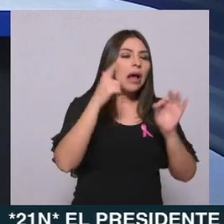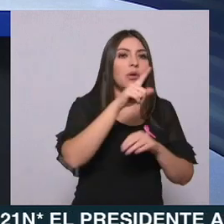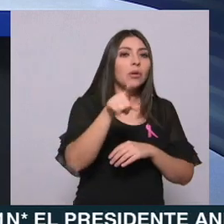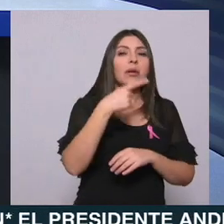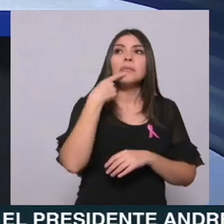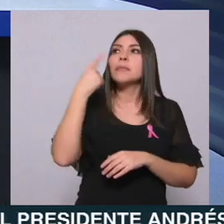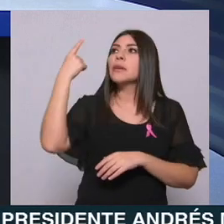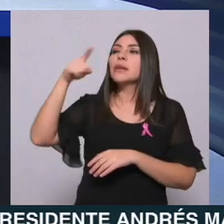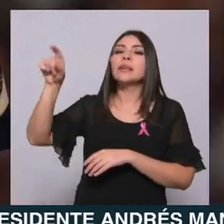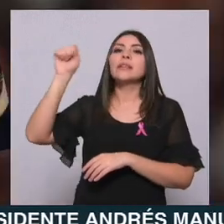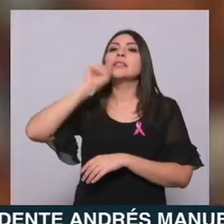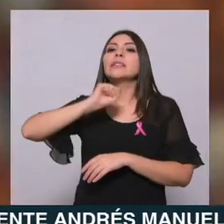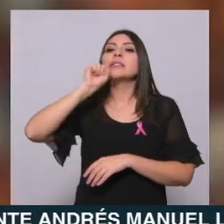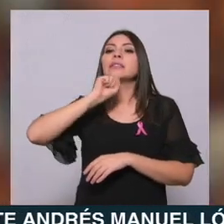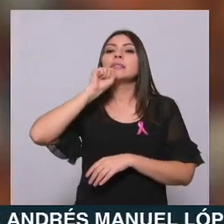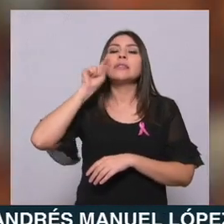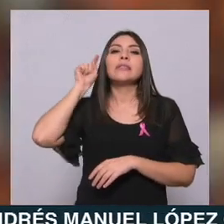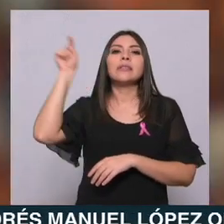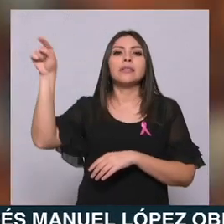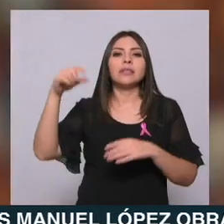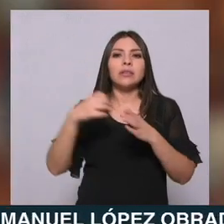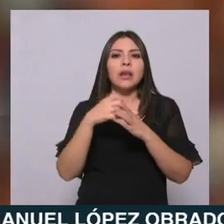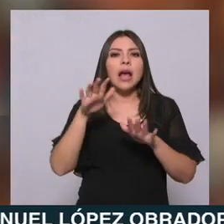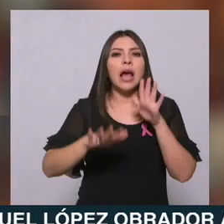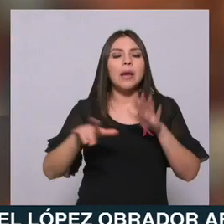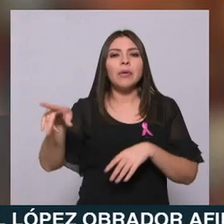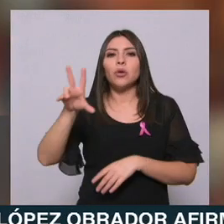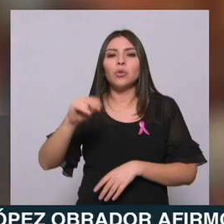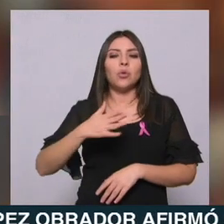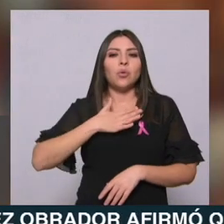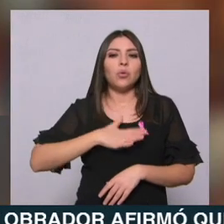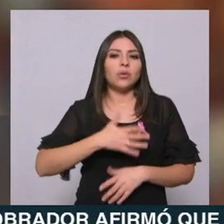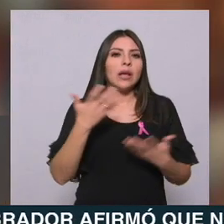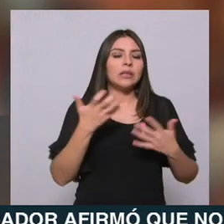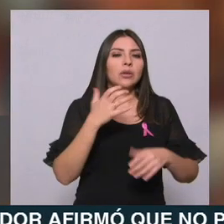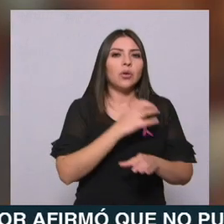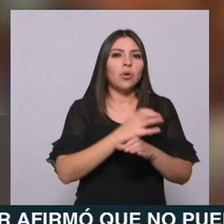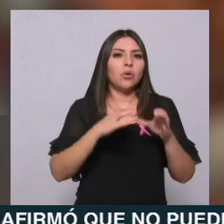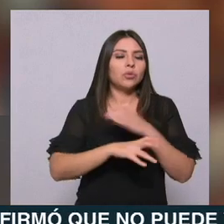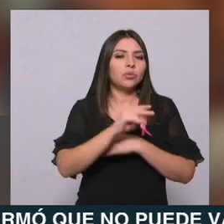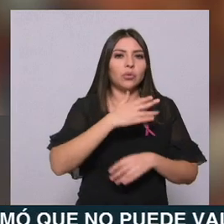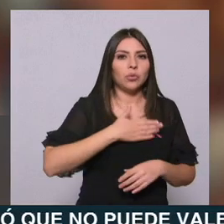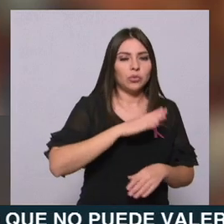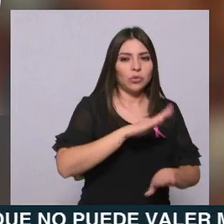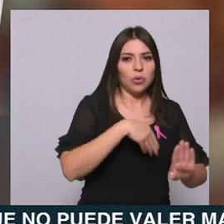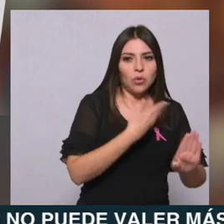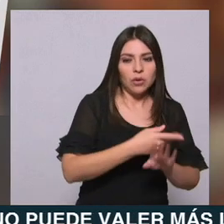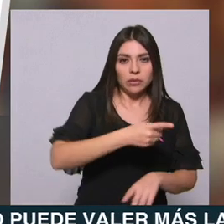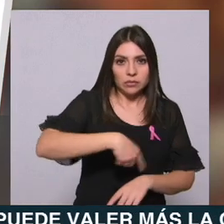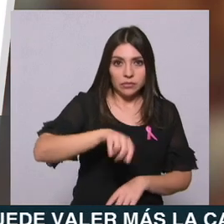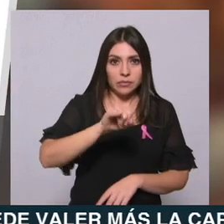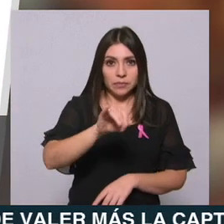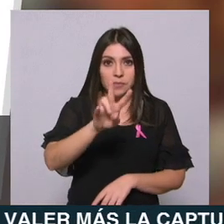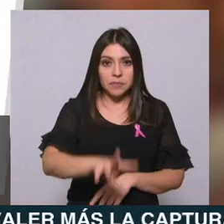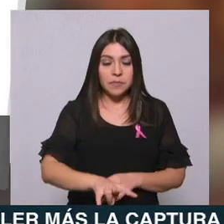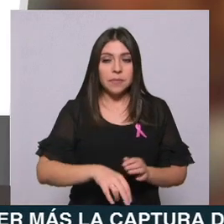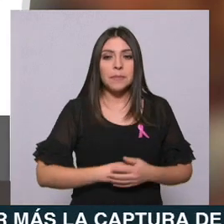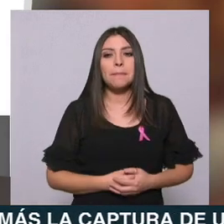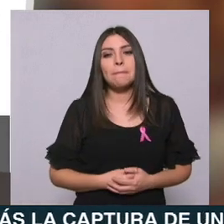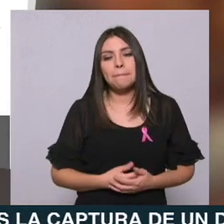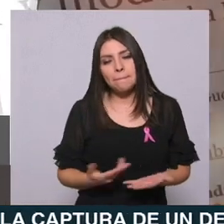ante la Inquisición, y la Inquisición muchas veces cometió injusticias al respecto. Bueno, sí, por supuesto que es un catalizador,